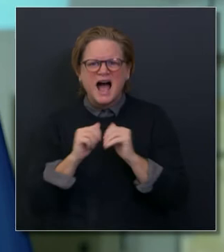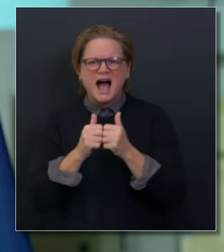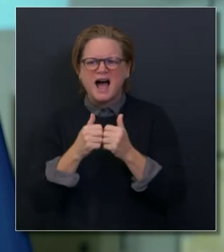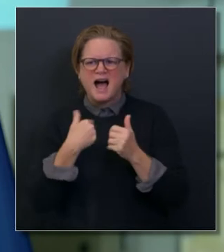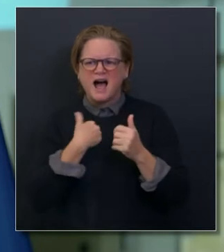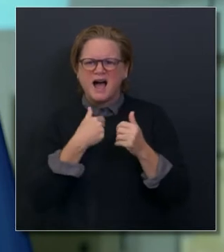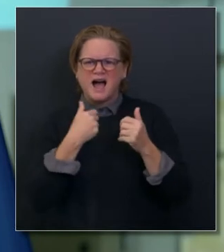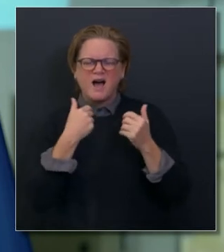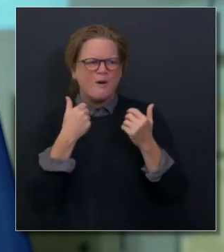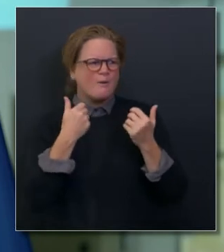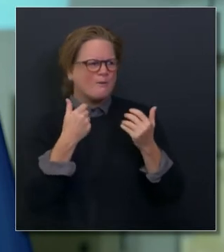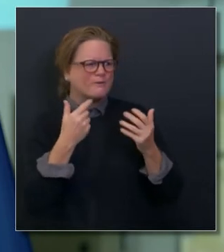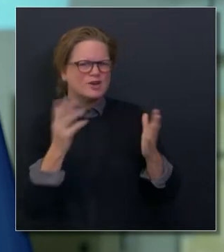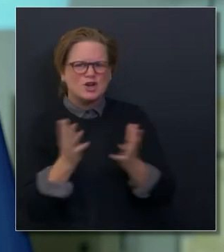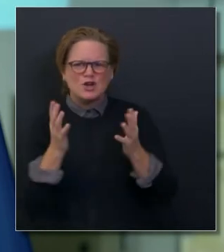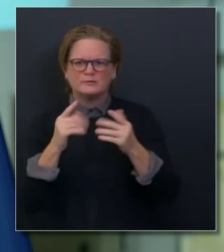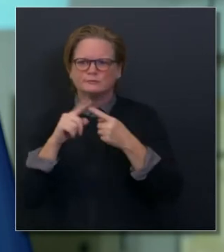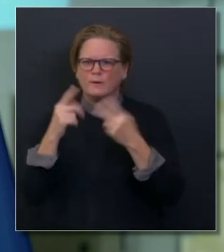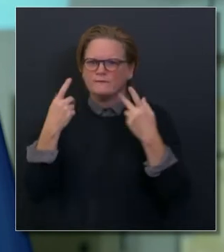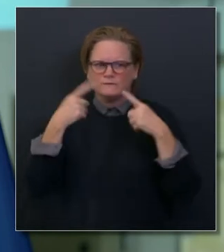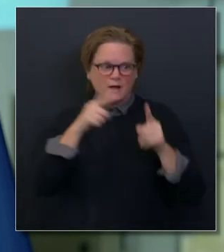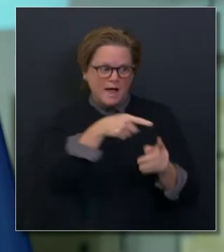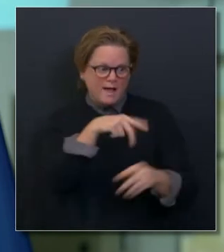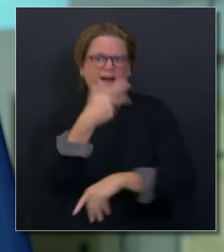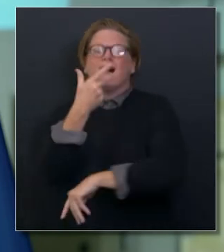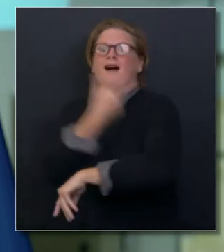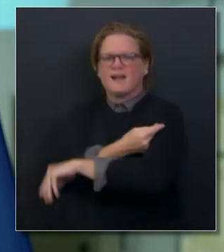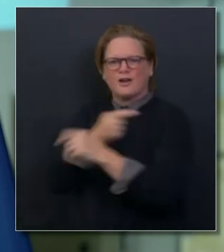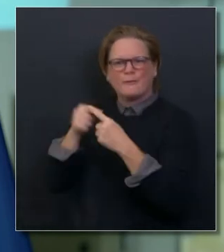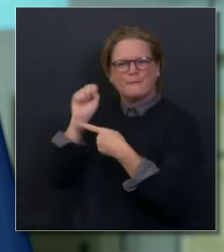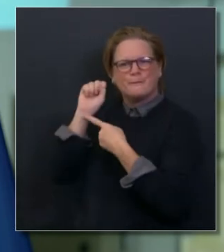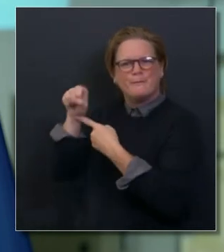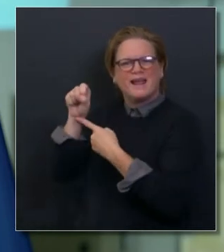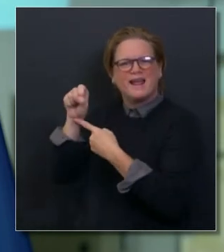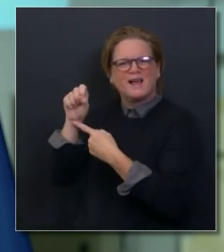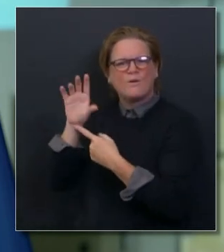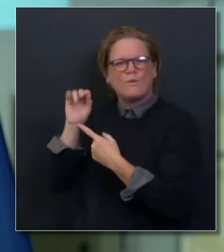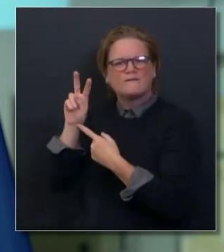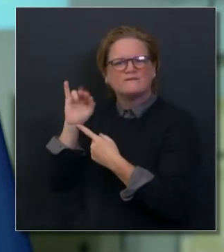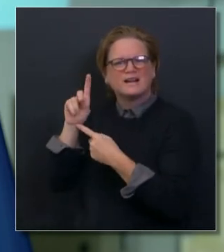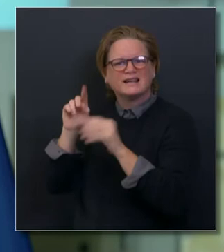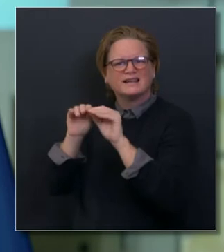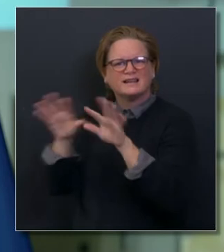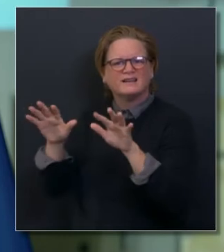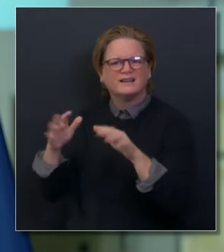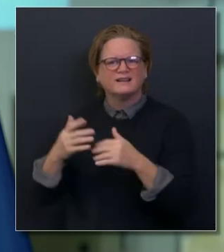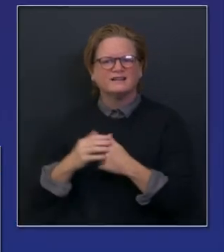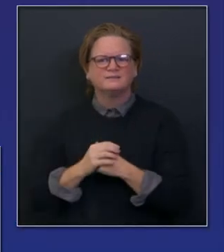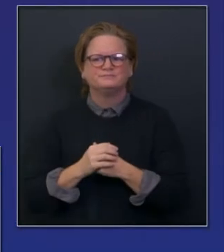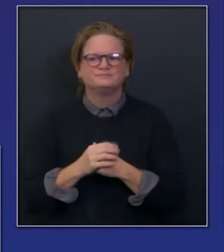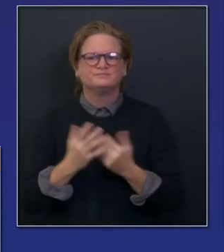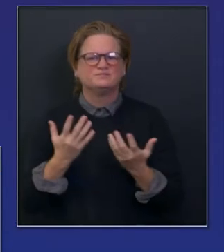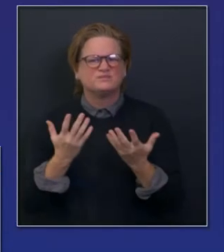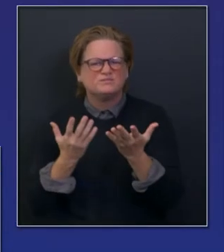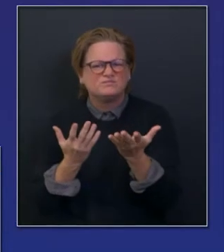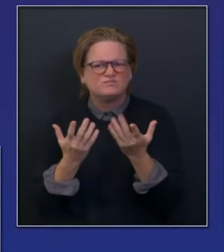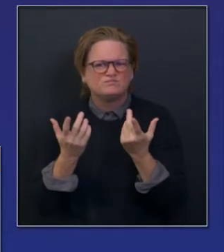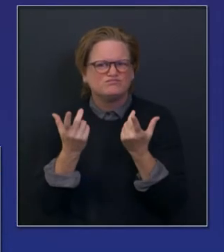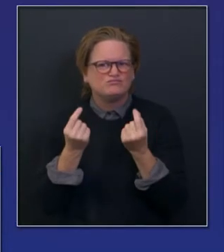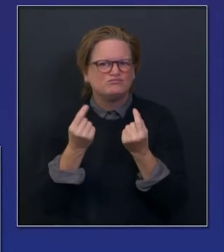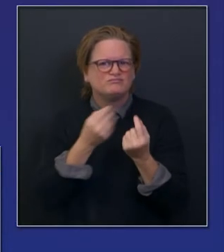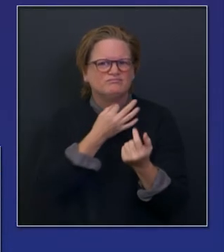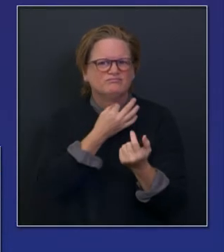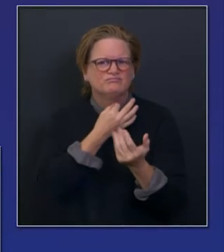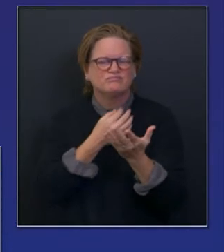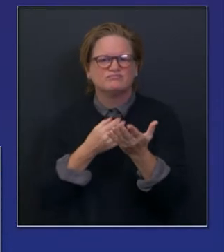a tener esto en el aumento de la pandemia de COVID-19? Aprecio mucho su pregunta. Aquí lo pueden